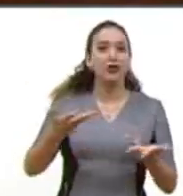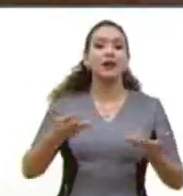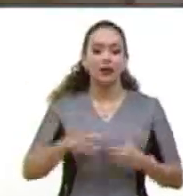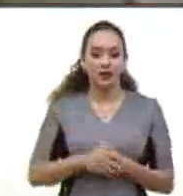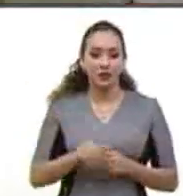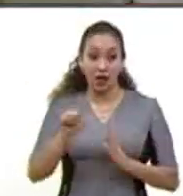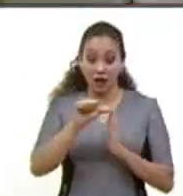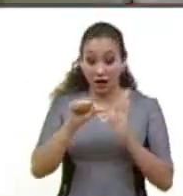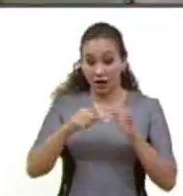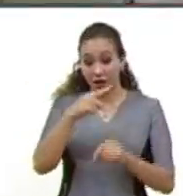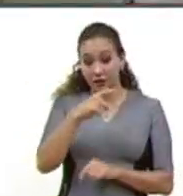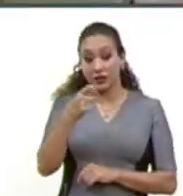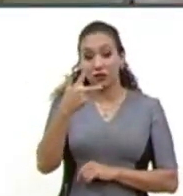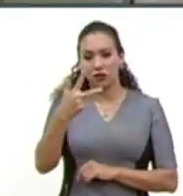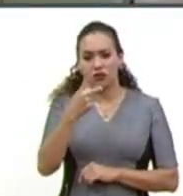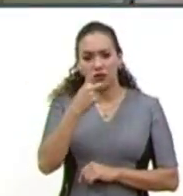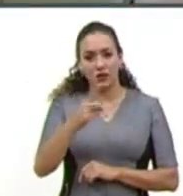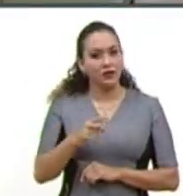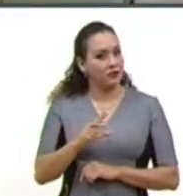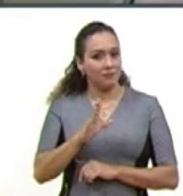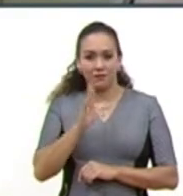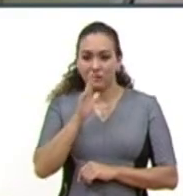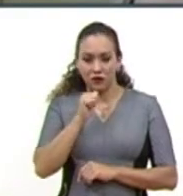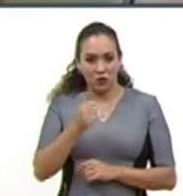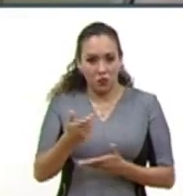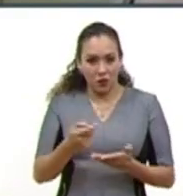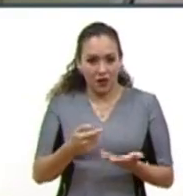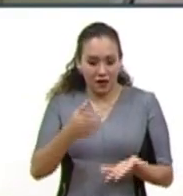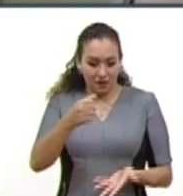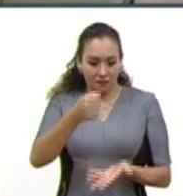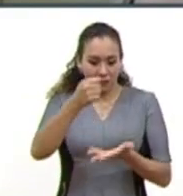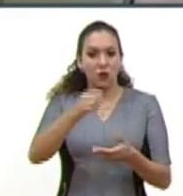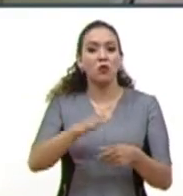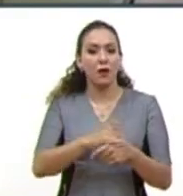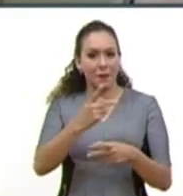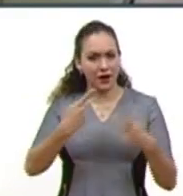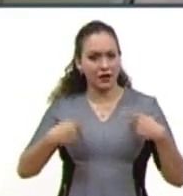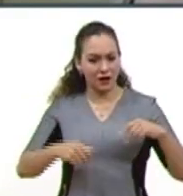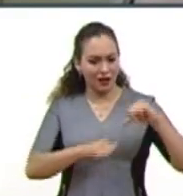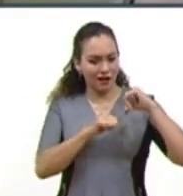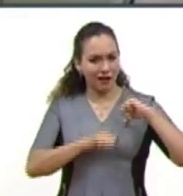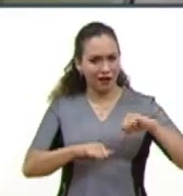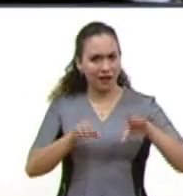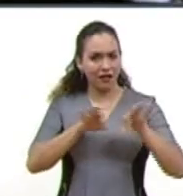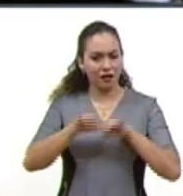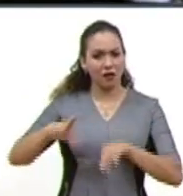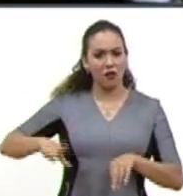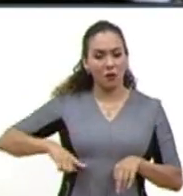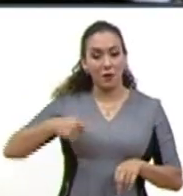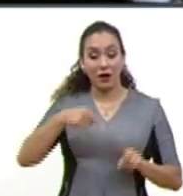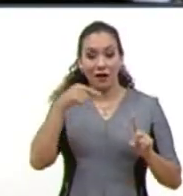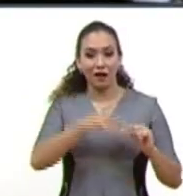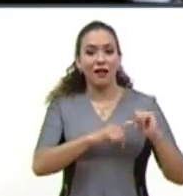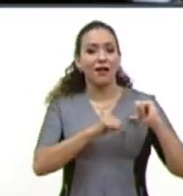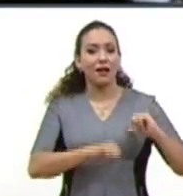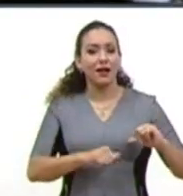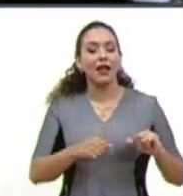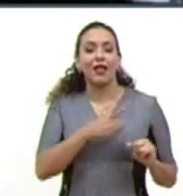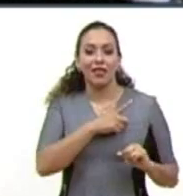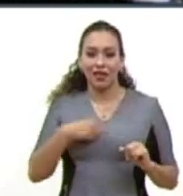108 constitucional no permite extender el concepto de servidor público a quien no desempeña un cargo en la estructura del